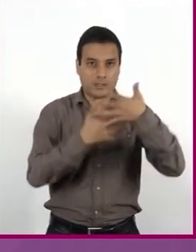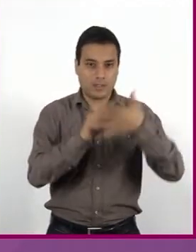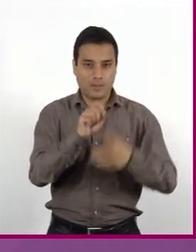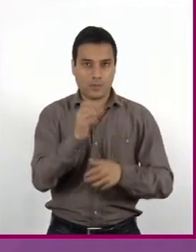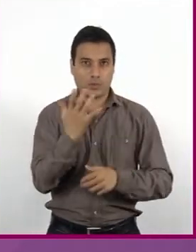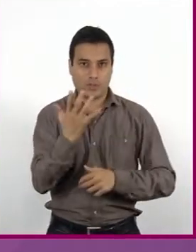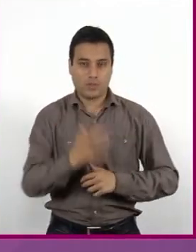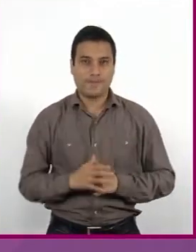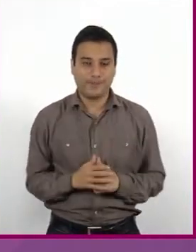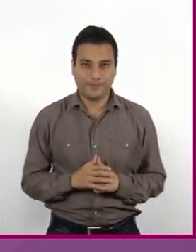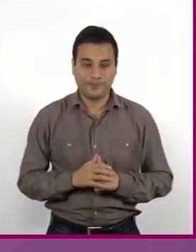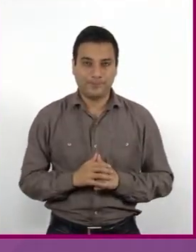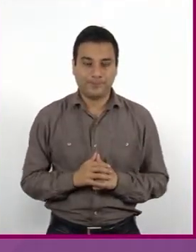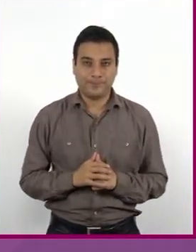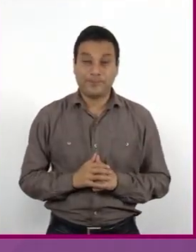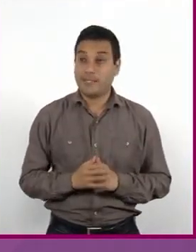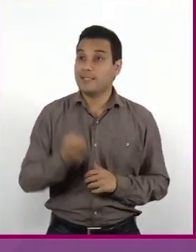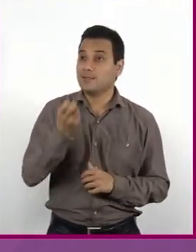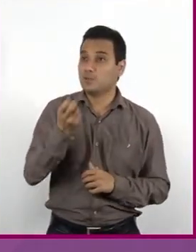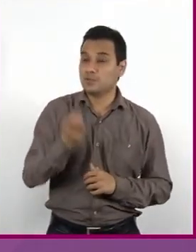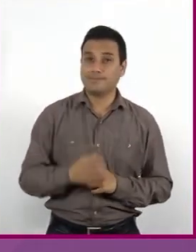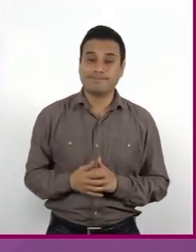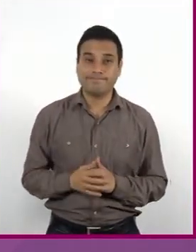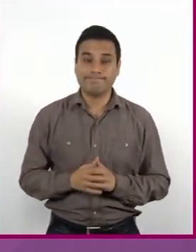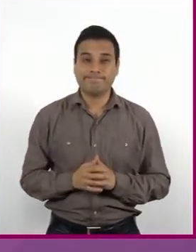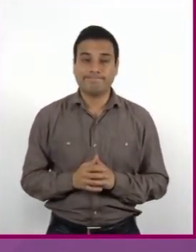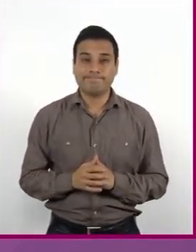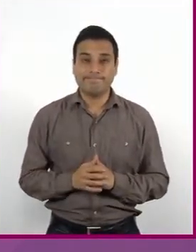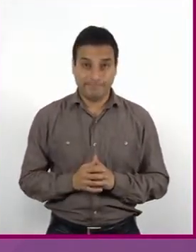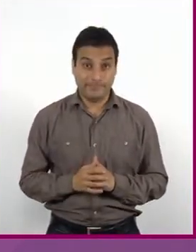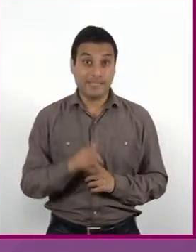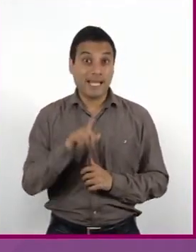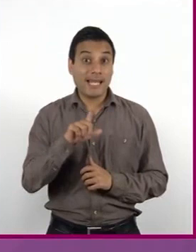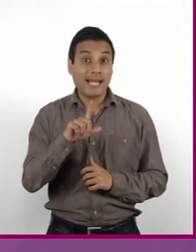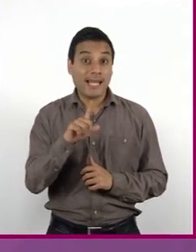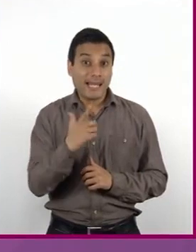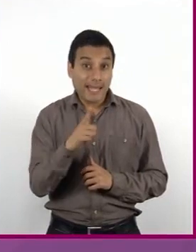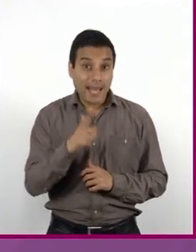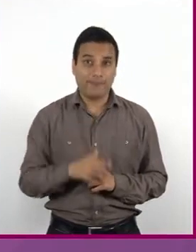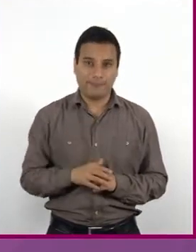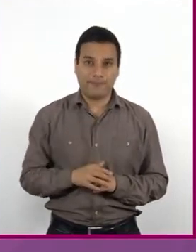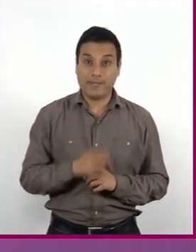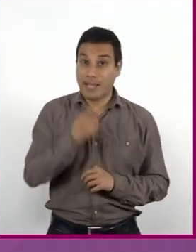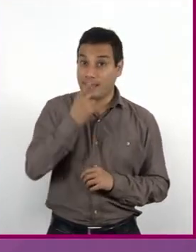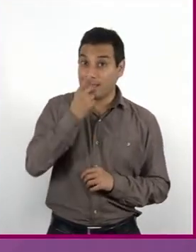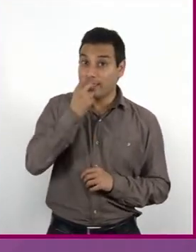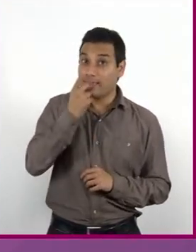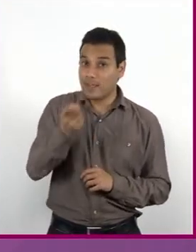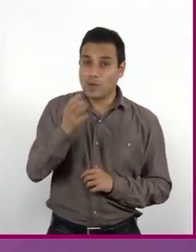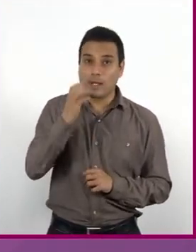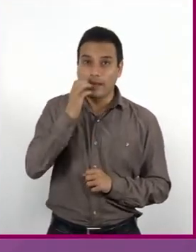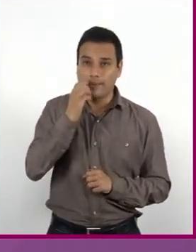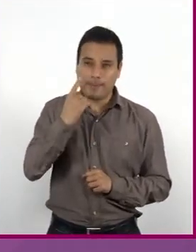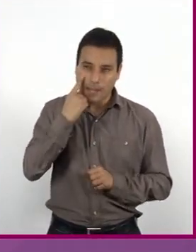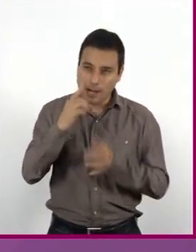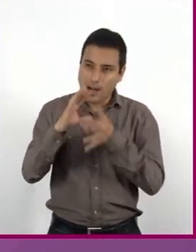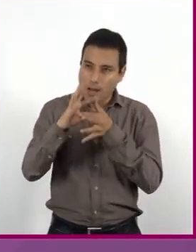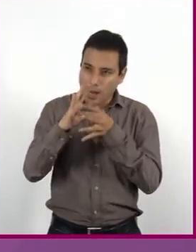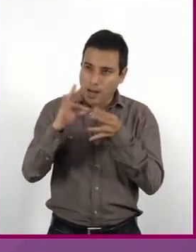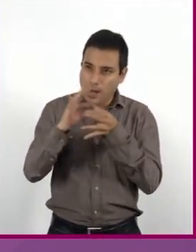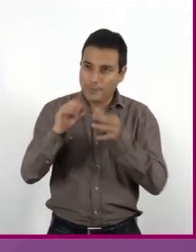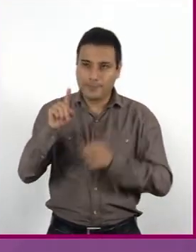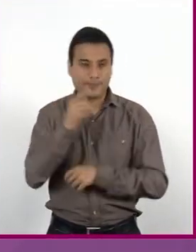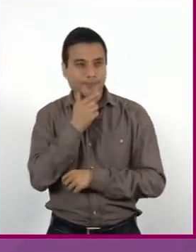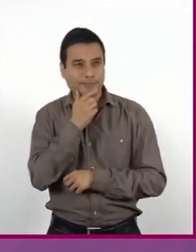15.5 centímetros. Así es, Raquel. Por eso, Lía le describió a Caleb la plantilla y él le envió